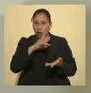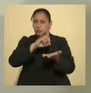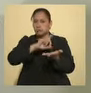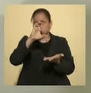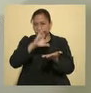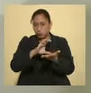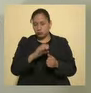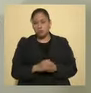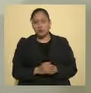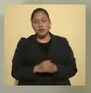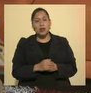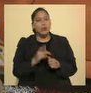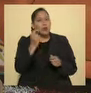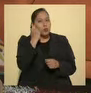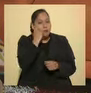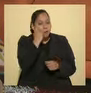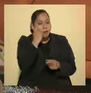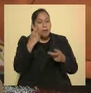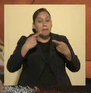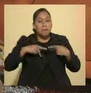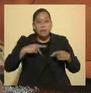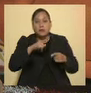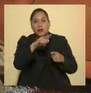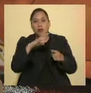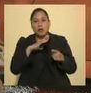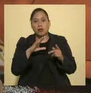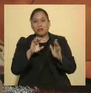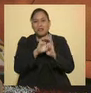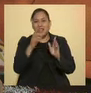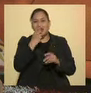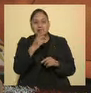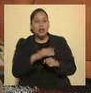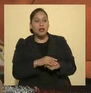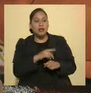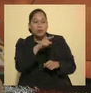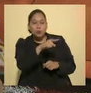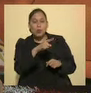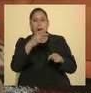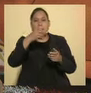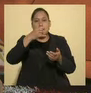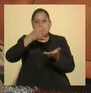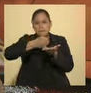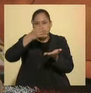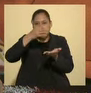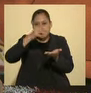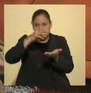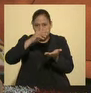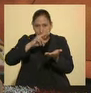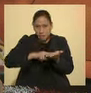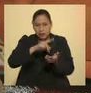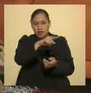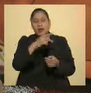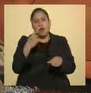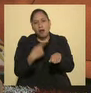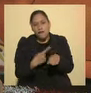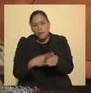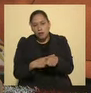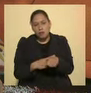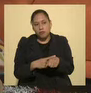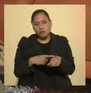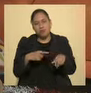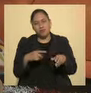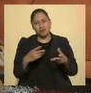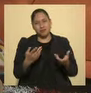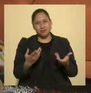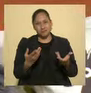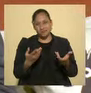discapacidad. Cualquier persona que tenemos, porque luego nos decían, eres un minusválido, eres un enfermito.